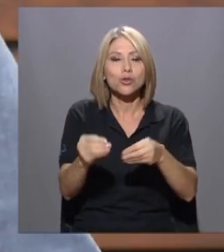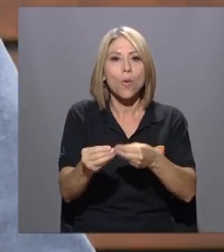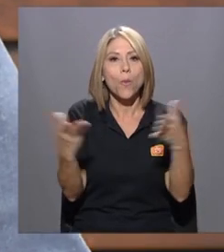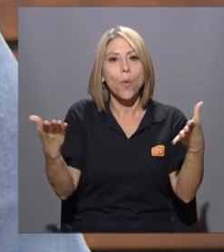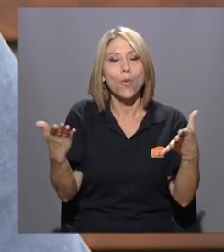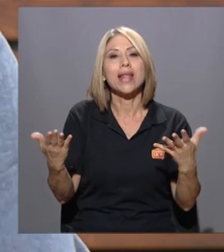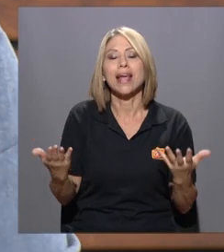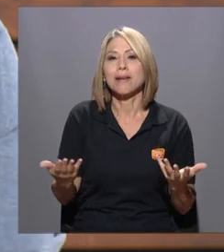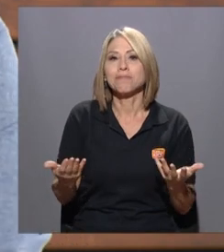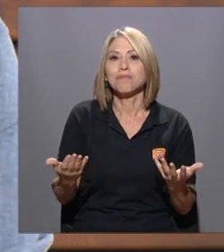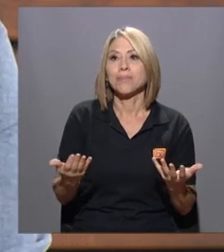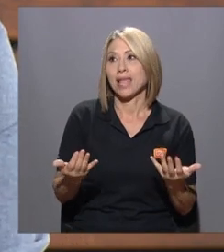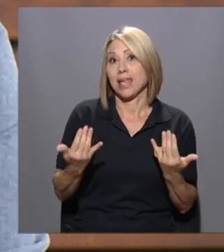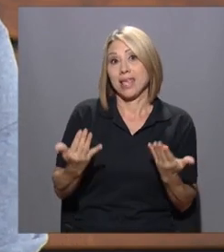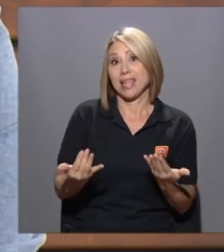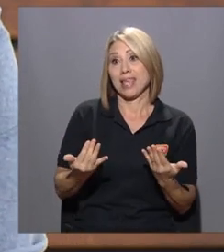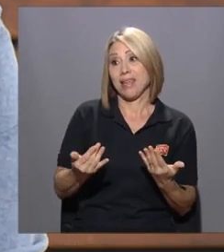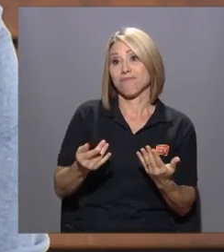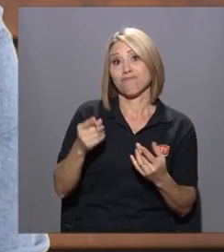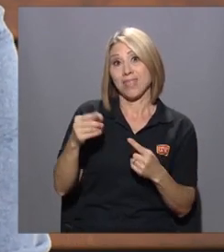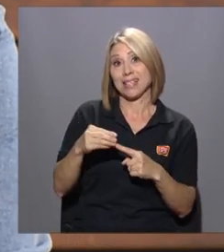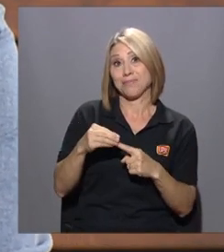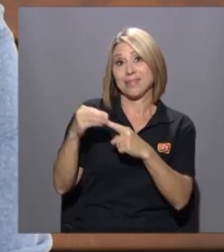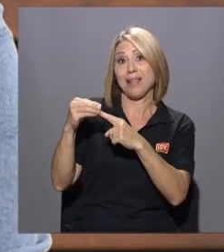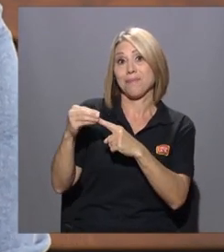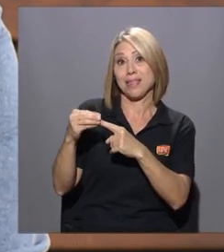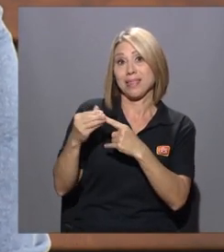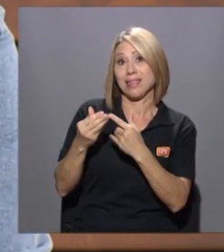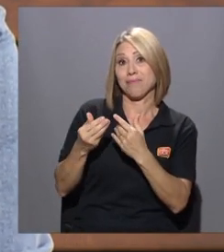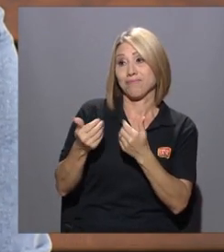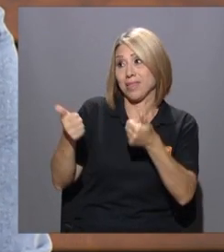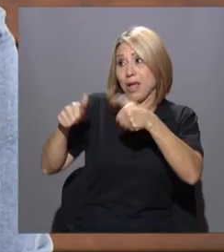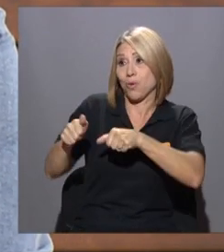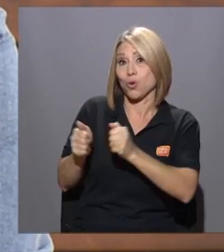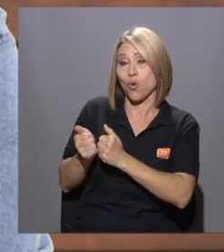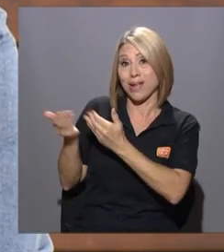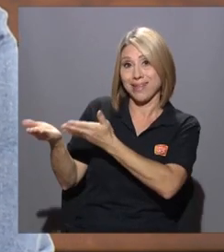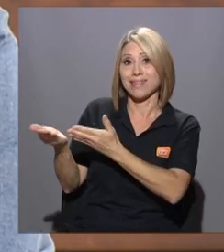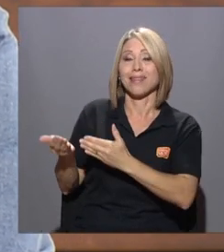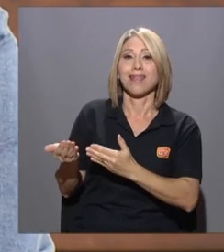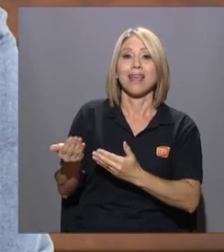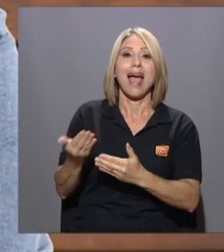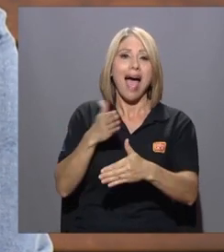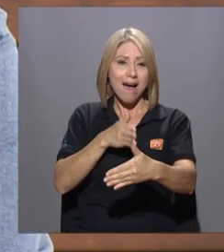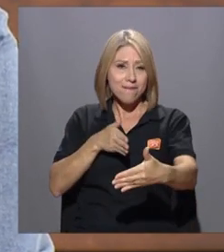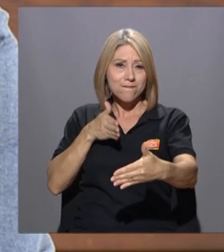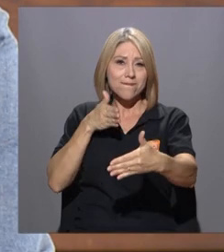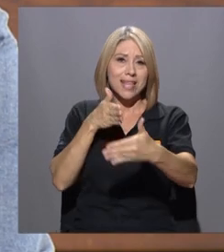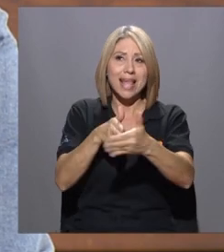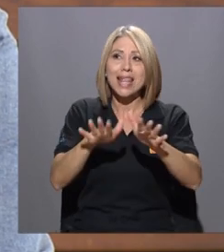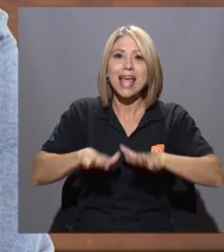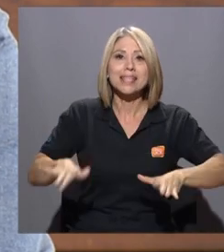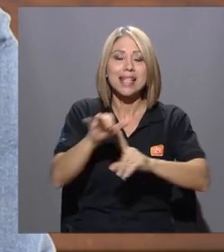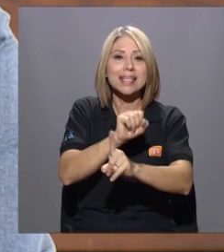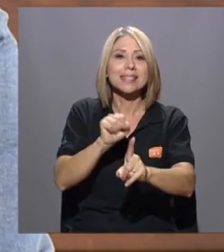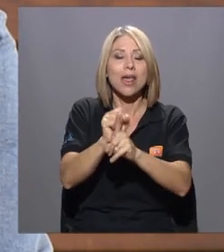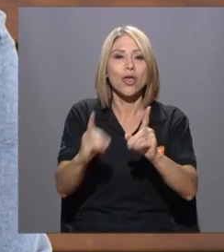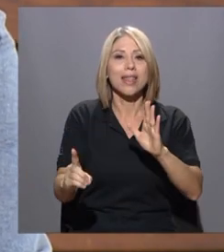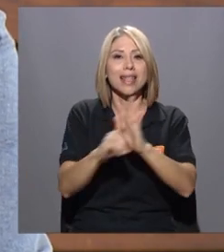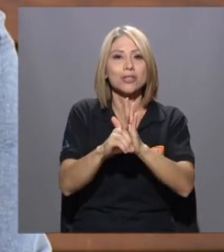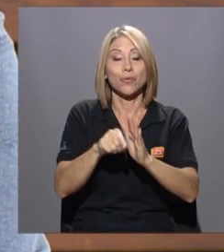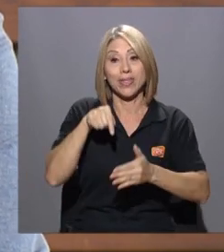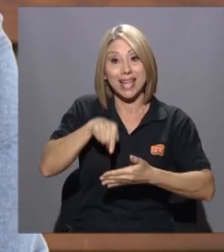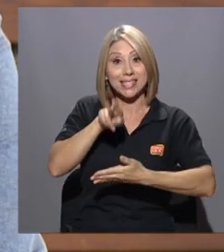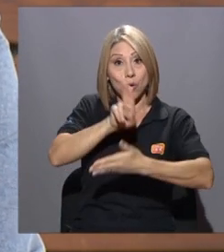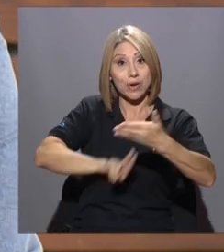que en este caso en particular, según el rector, tendría una afectación directa sobre este Estado de Derecho. Esta